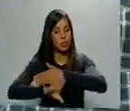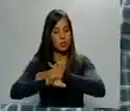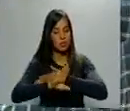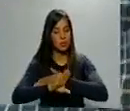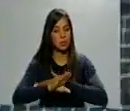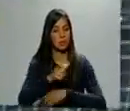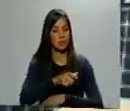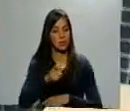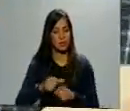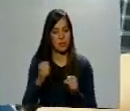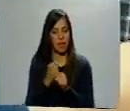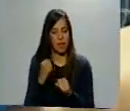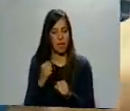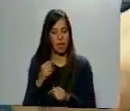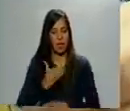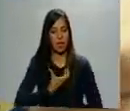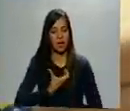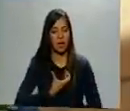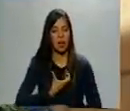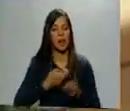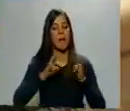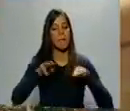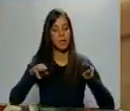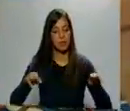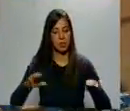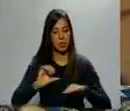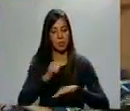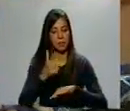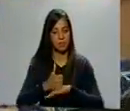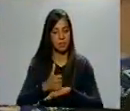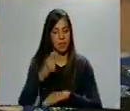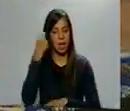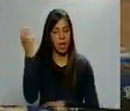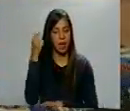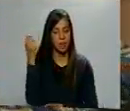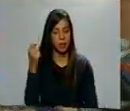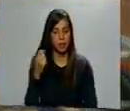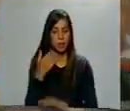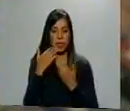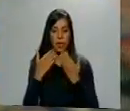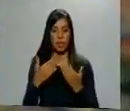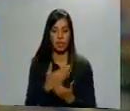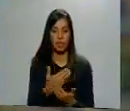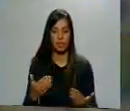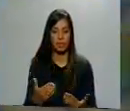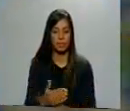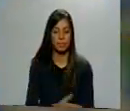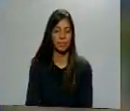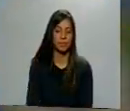trabajadoras de la Alcaldía Metropolitana y del Distrito Alto Apure. Muchas gracias a todos, hermanos y hermanas.